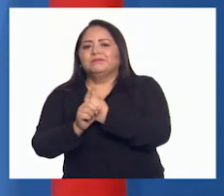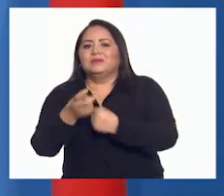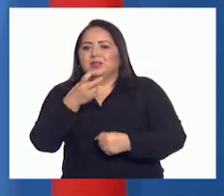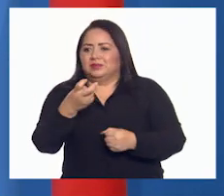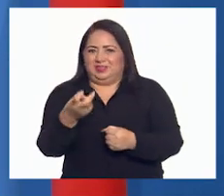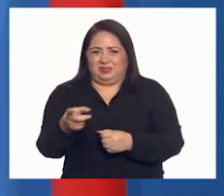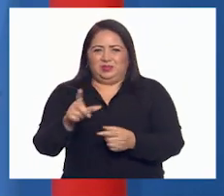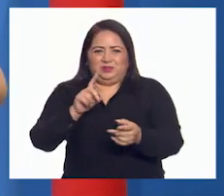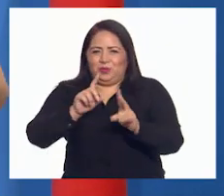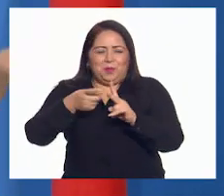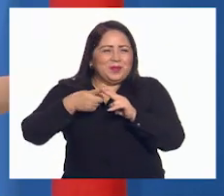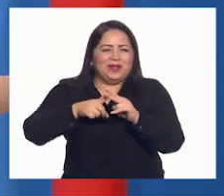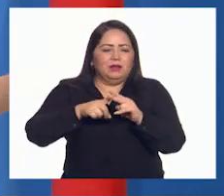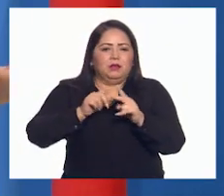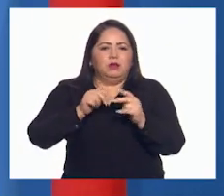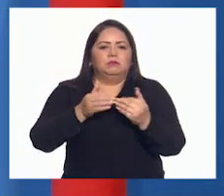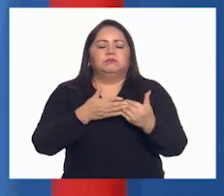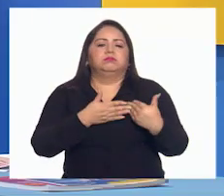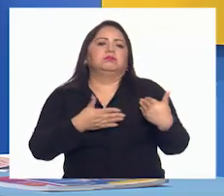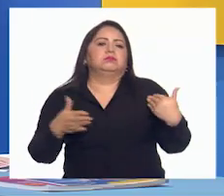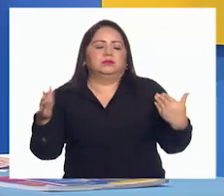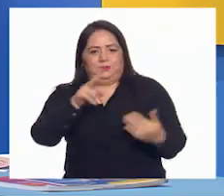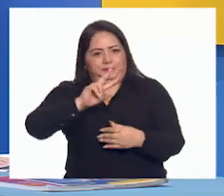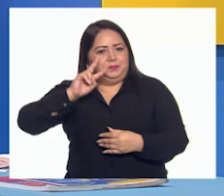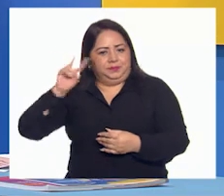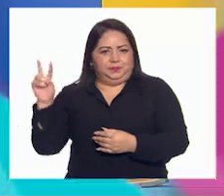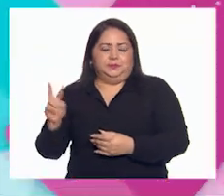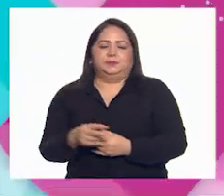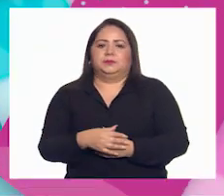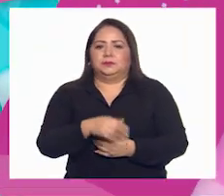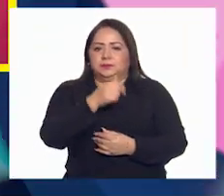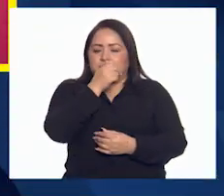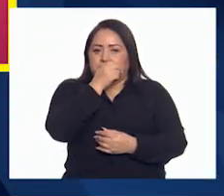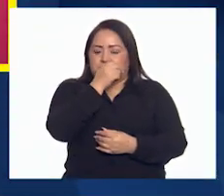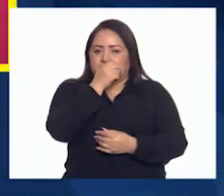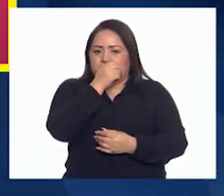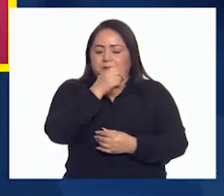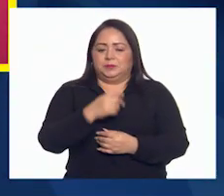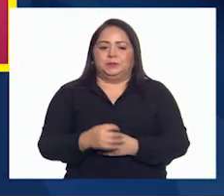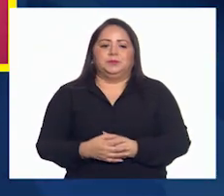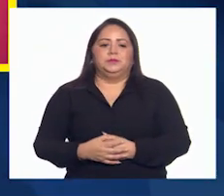este suceso tan trascendental. Vamos a verlo.